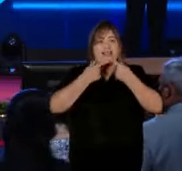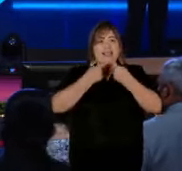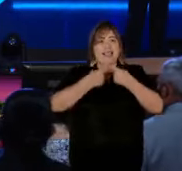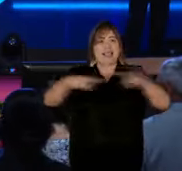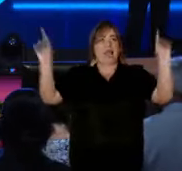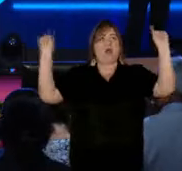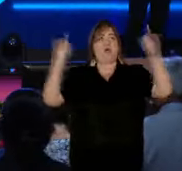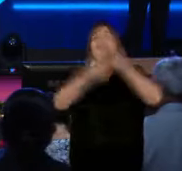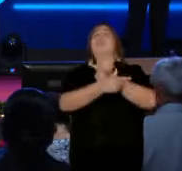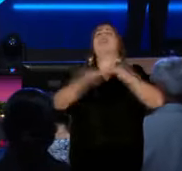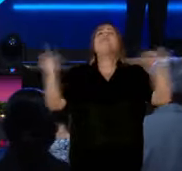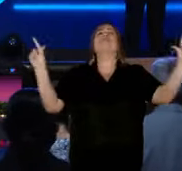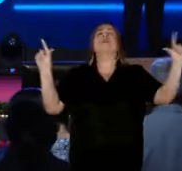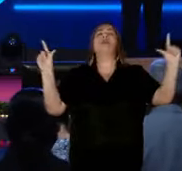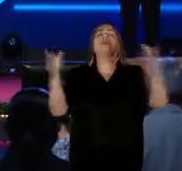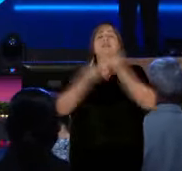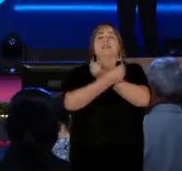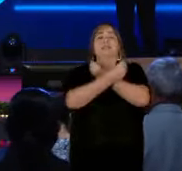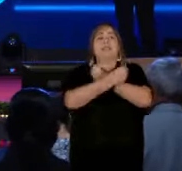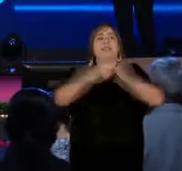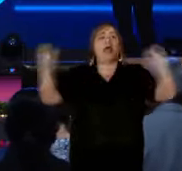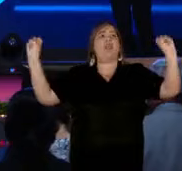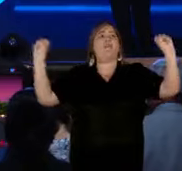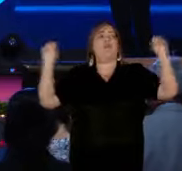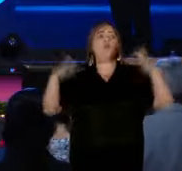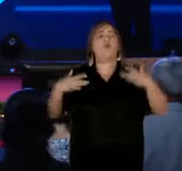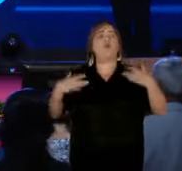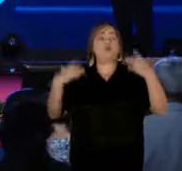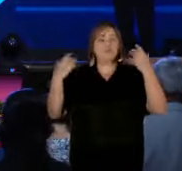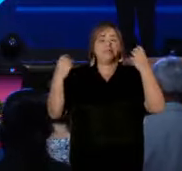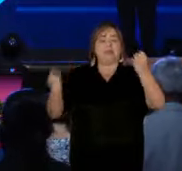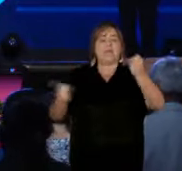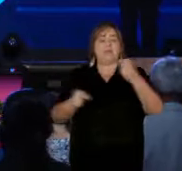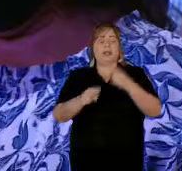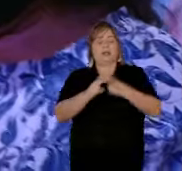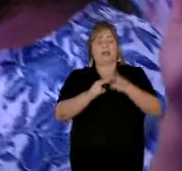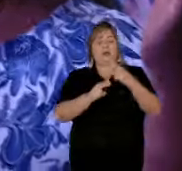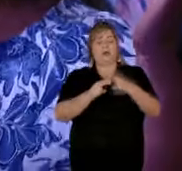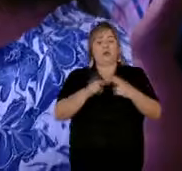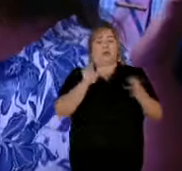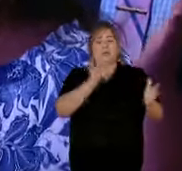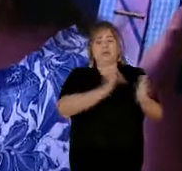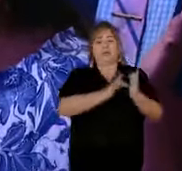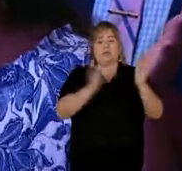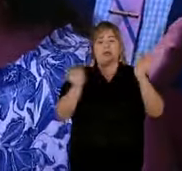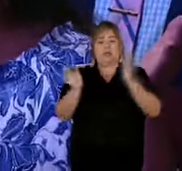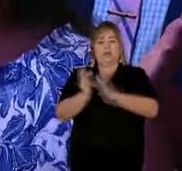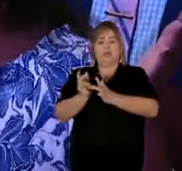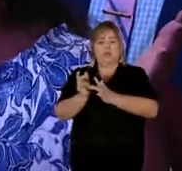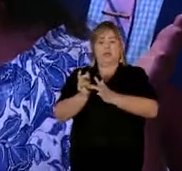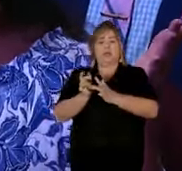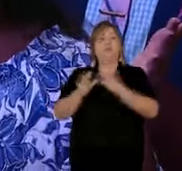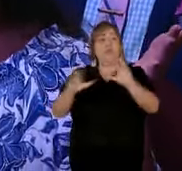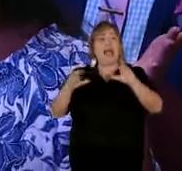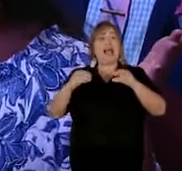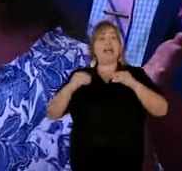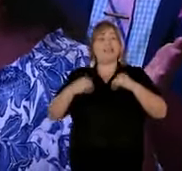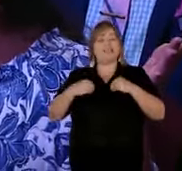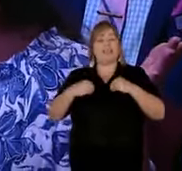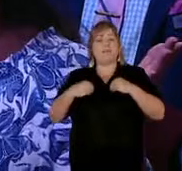declaro salvo y me declaro sano en el nombre de Jesús. Acéptame,